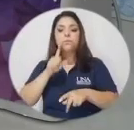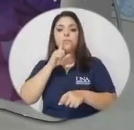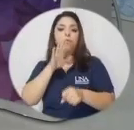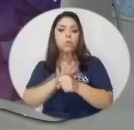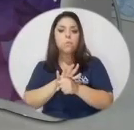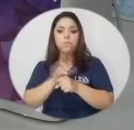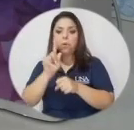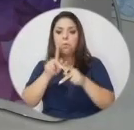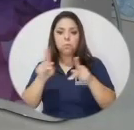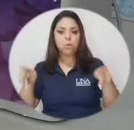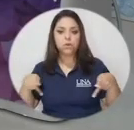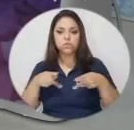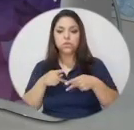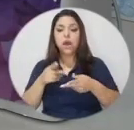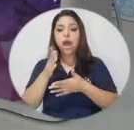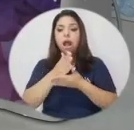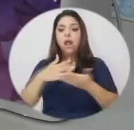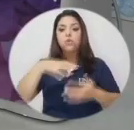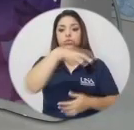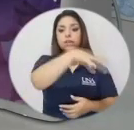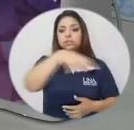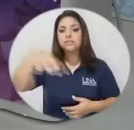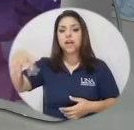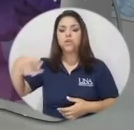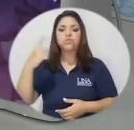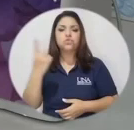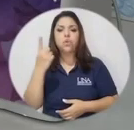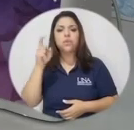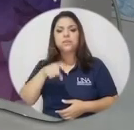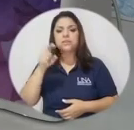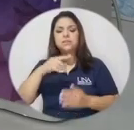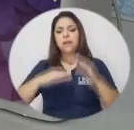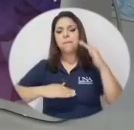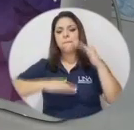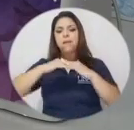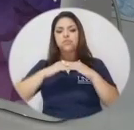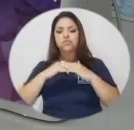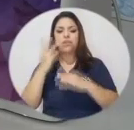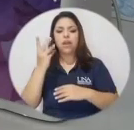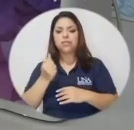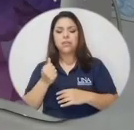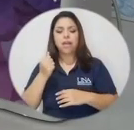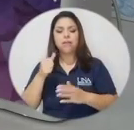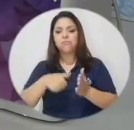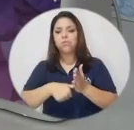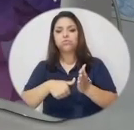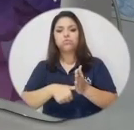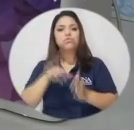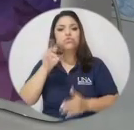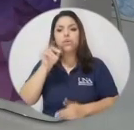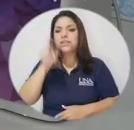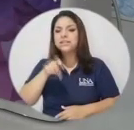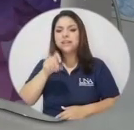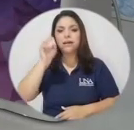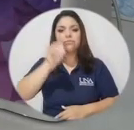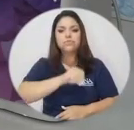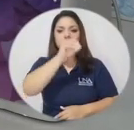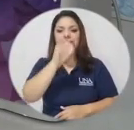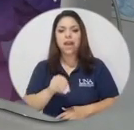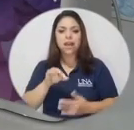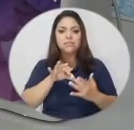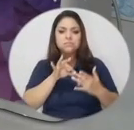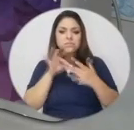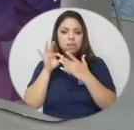se requieren más que obtener la mayor cantidad de votos. No se requiere una mayoría especial, una